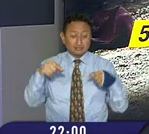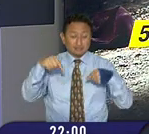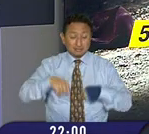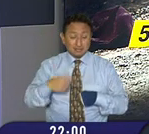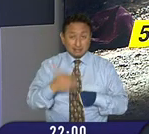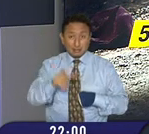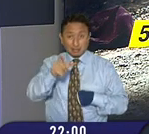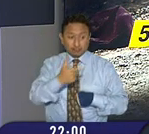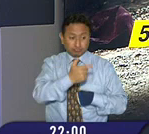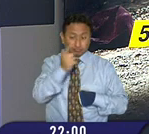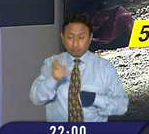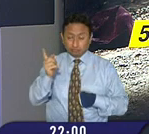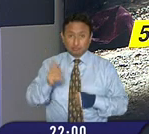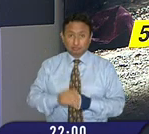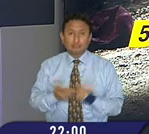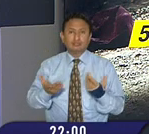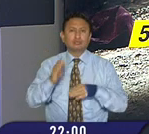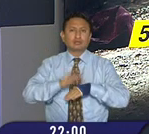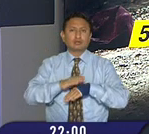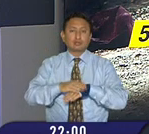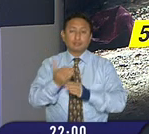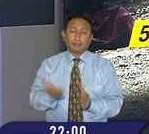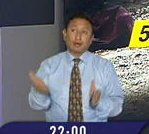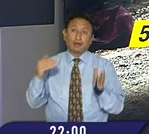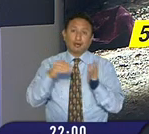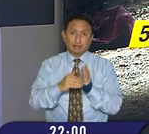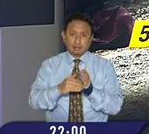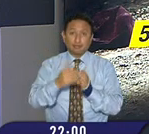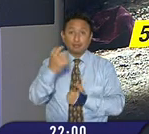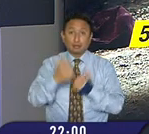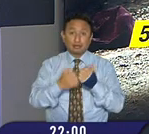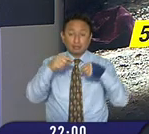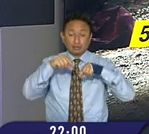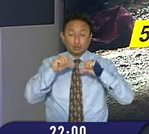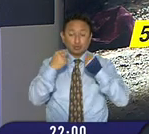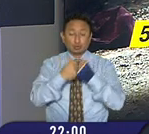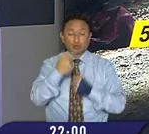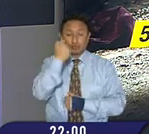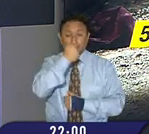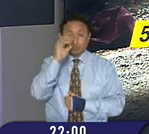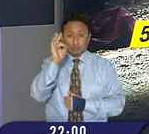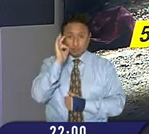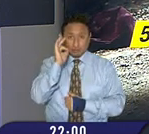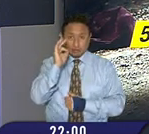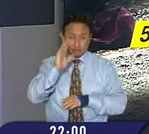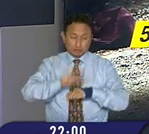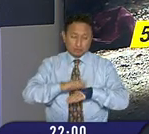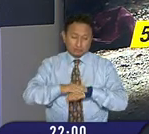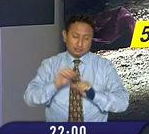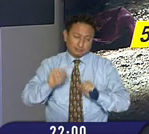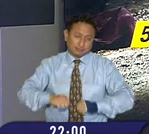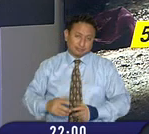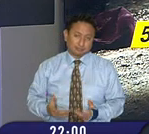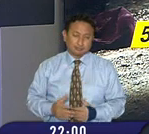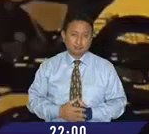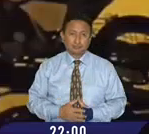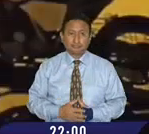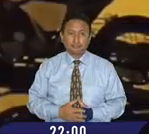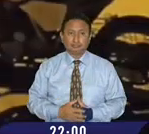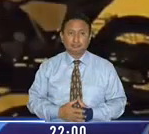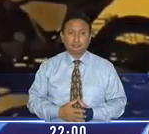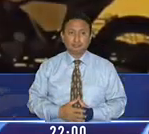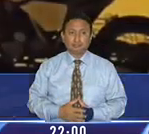modalidad de sicariato responderían nuevamente a la disputa de territorio relacionada al microtráfico de drogas.